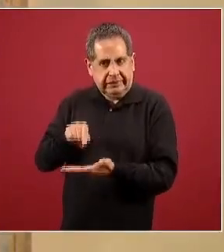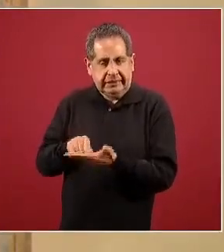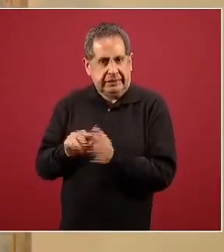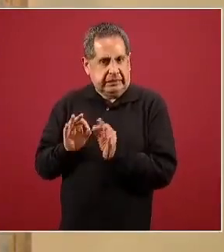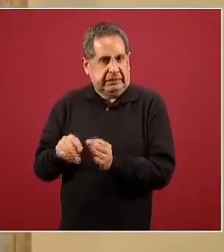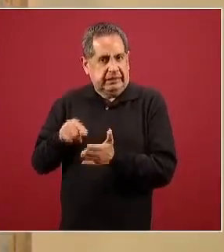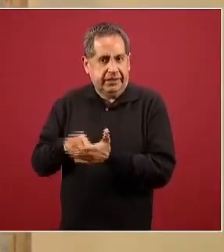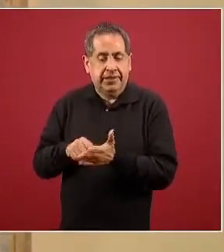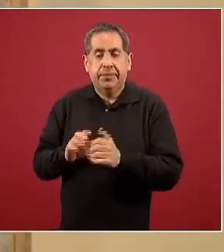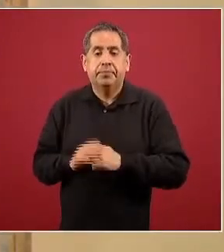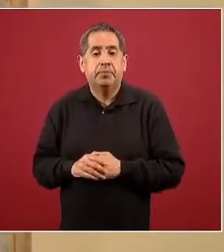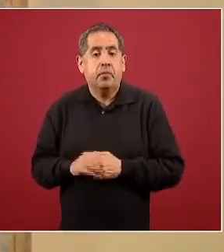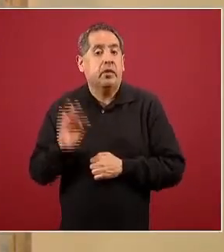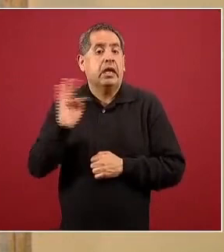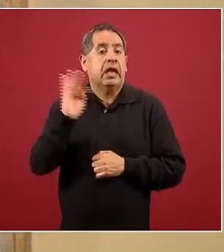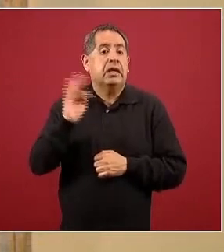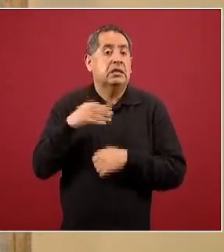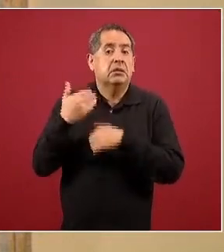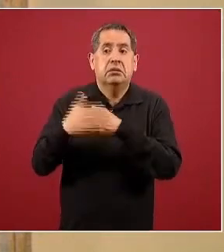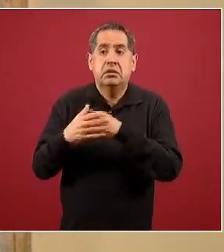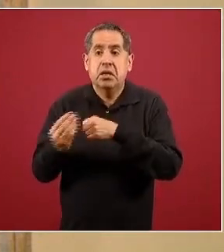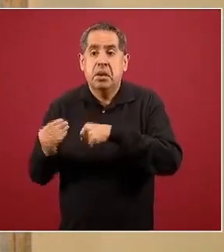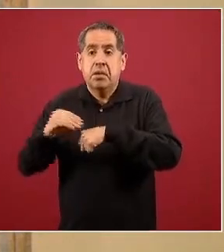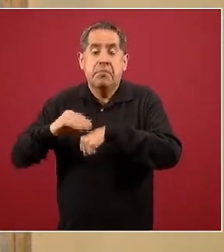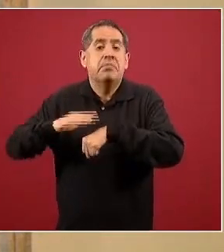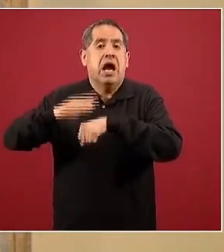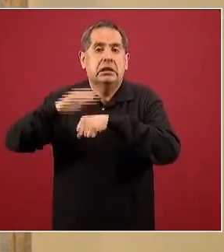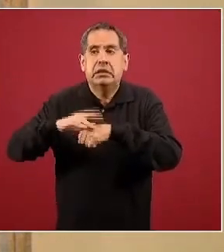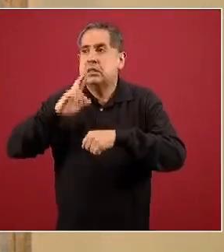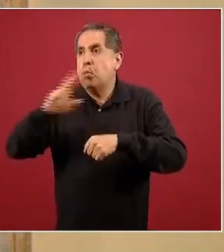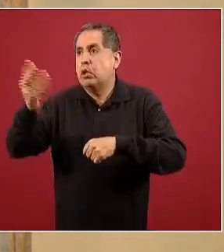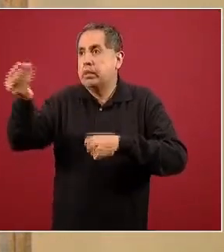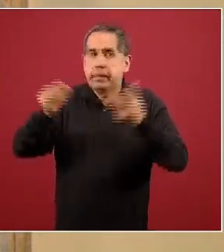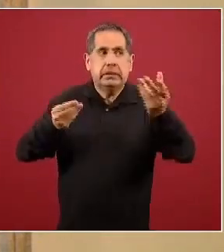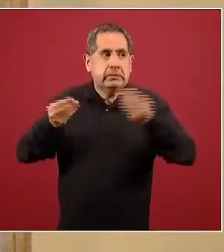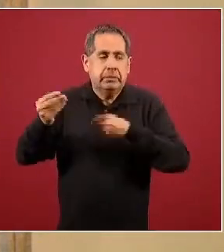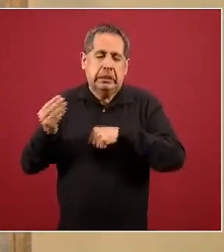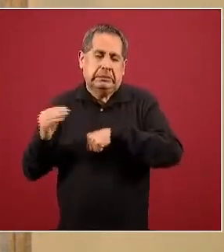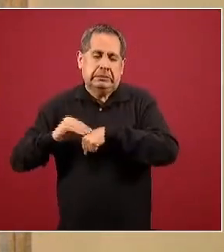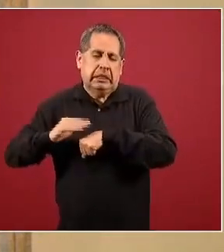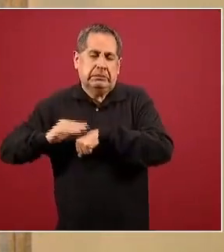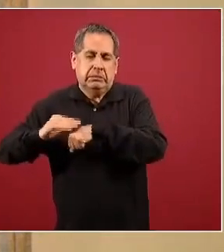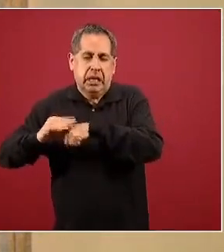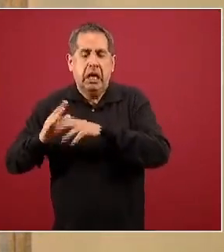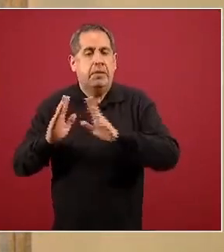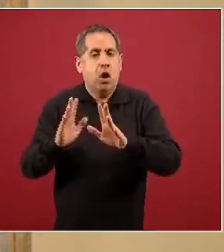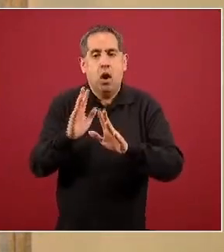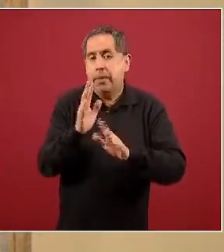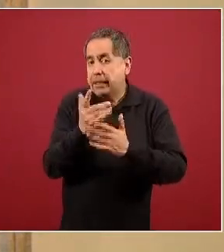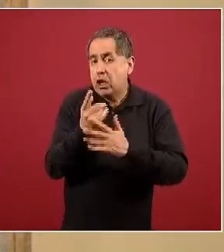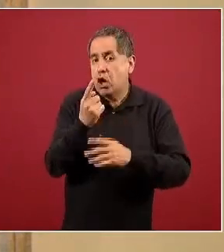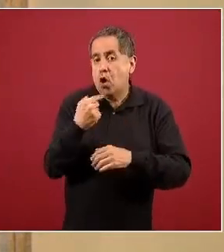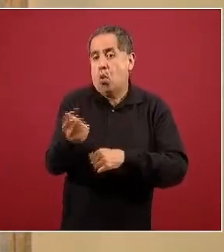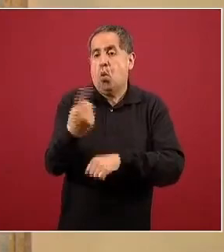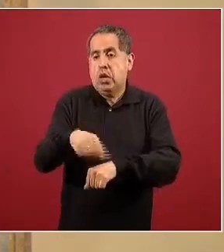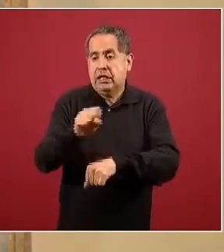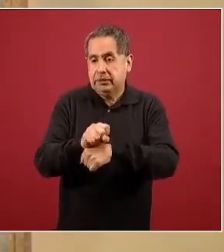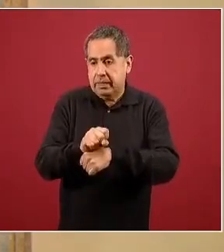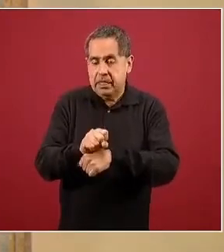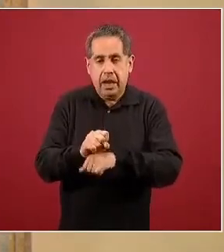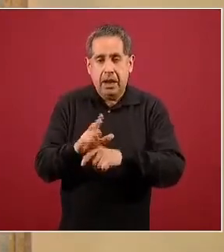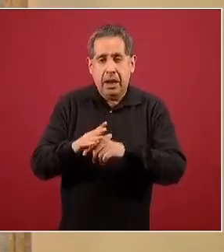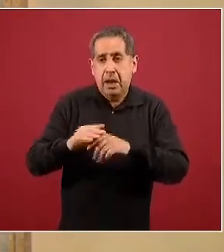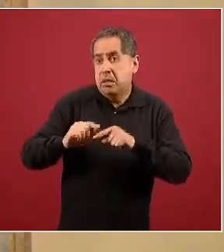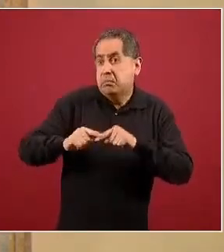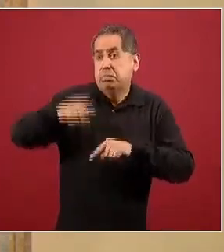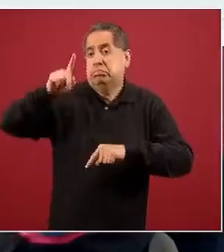digamos, estables. ¿Pueden incrementar este número de casos, estos reportes? Sí pueden incrementar, pero después de una semana las variaciones